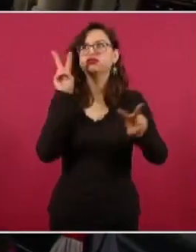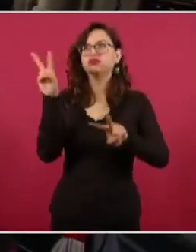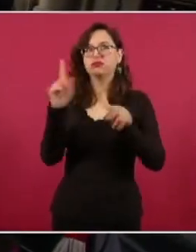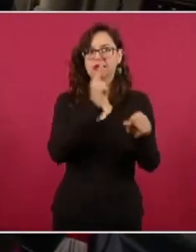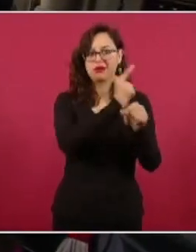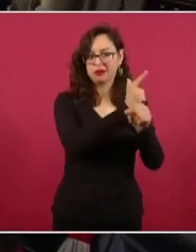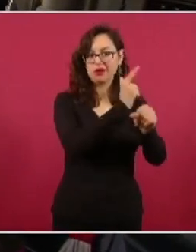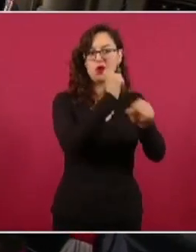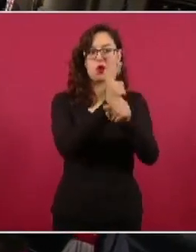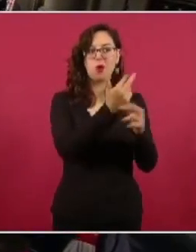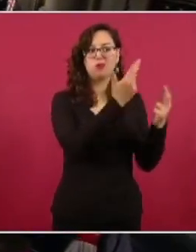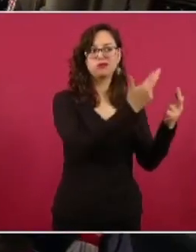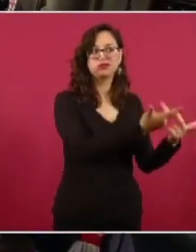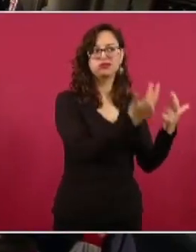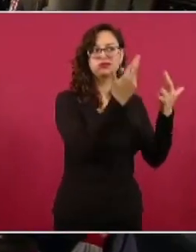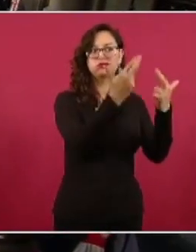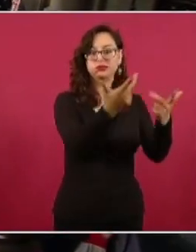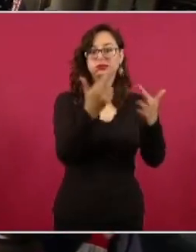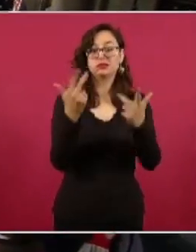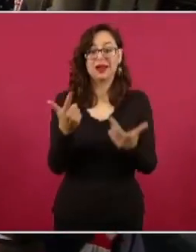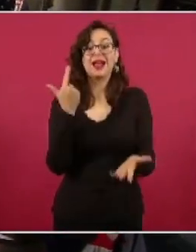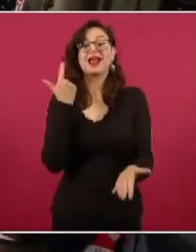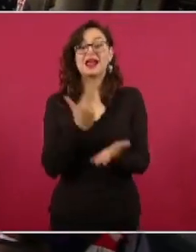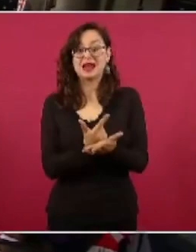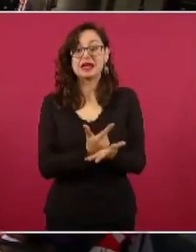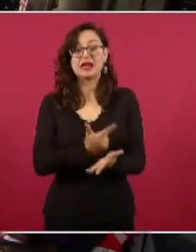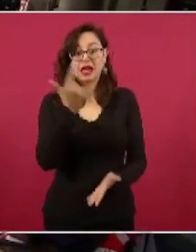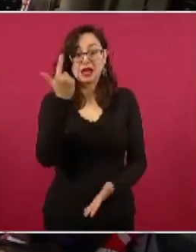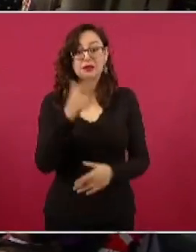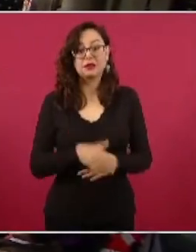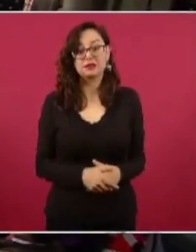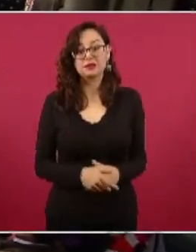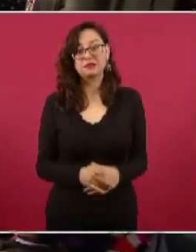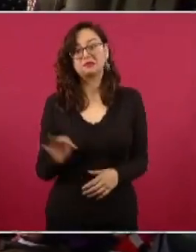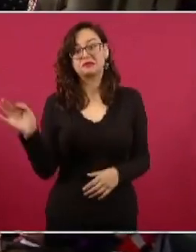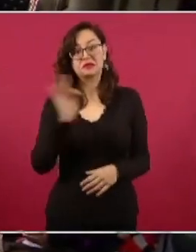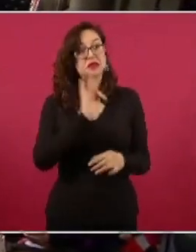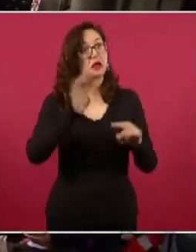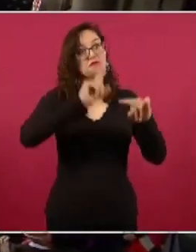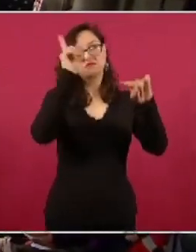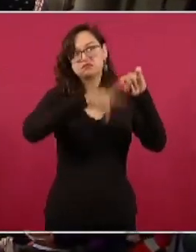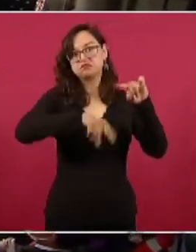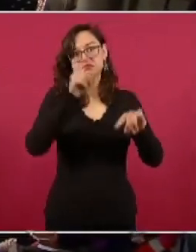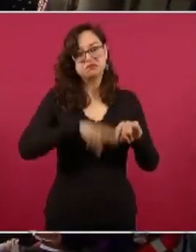Entonces, y lo otro es apuntalarlo.